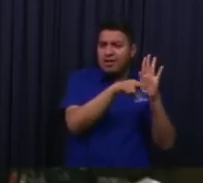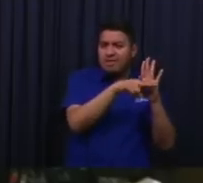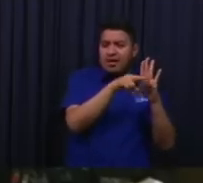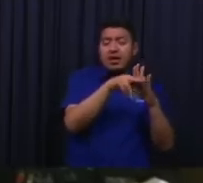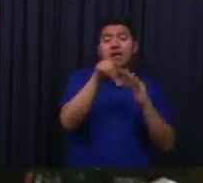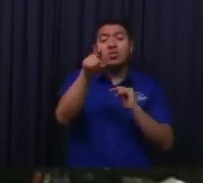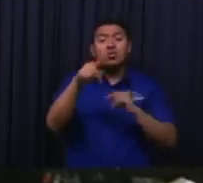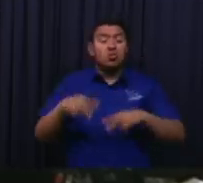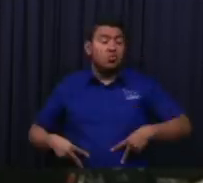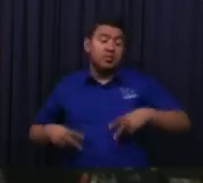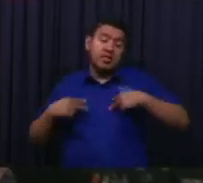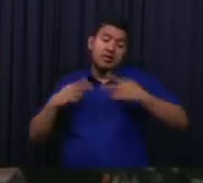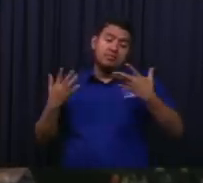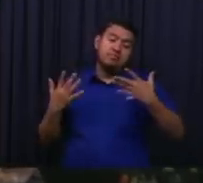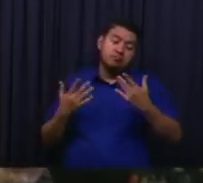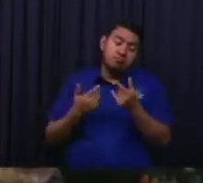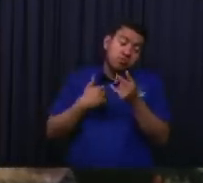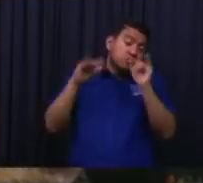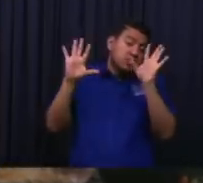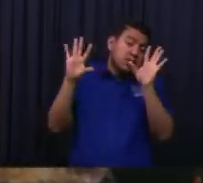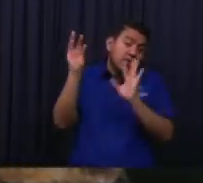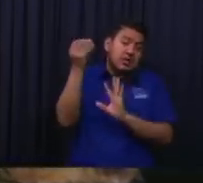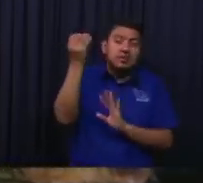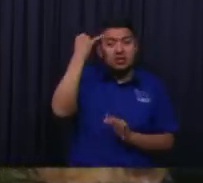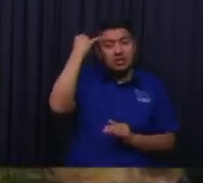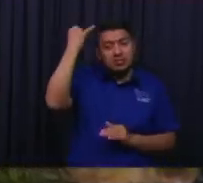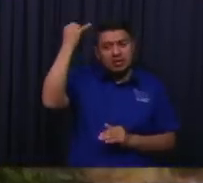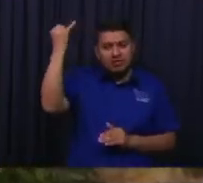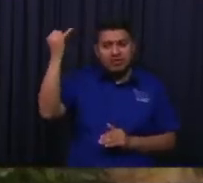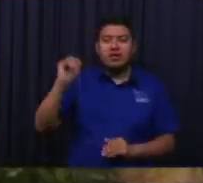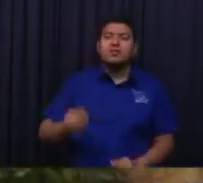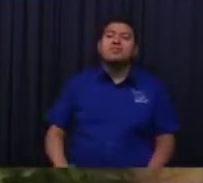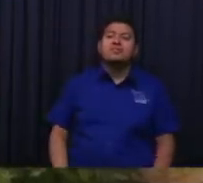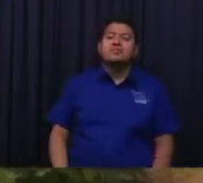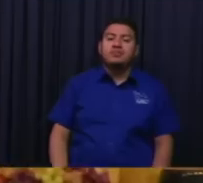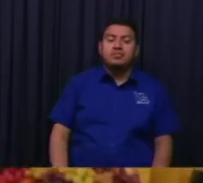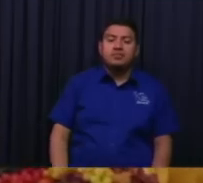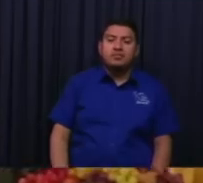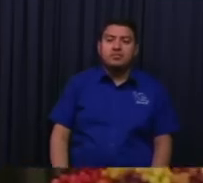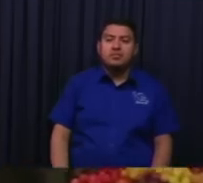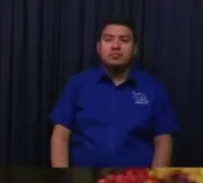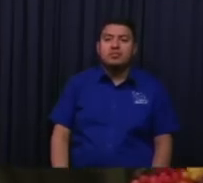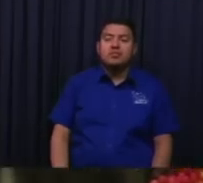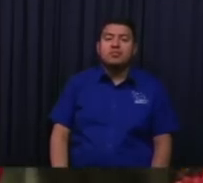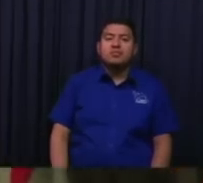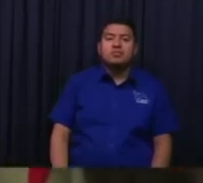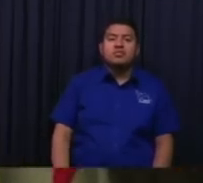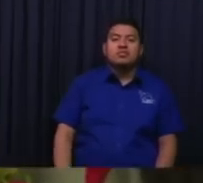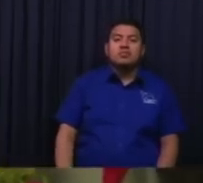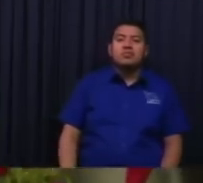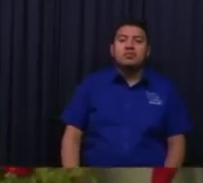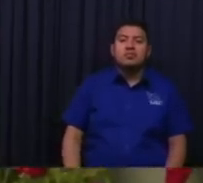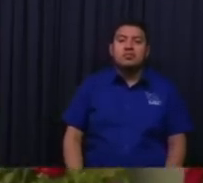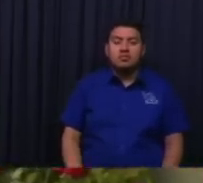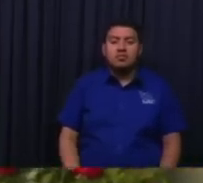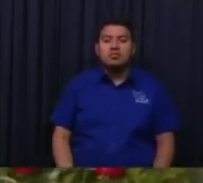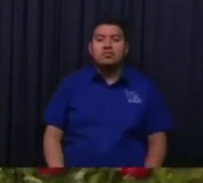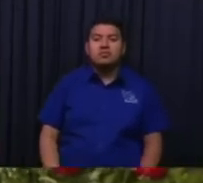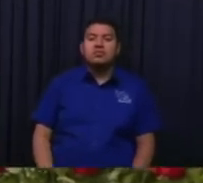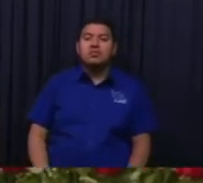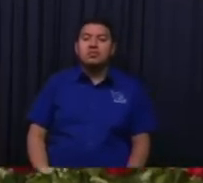Me podría contar con mucho calor. No, ahorita ya está atardeciendo, ya pasó el calor.